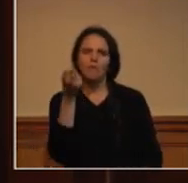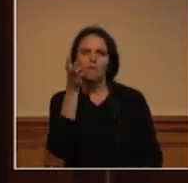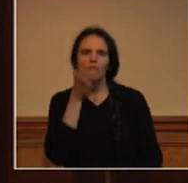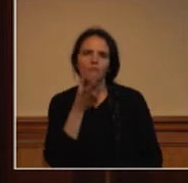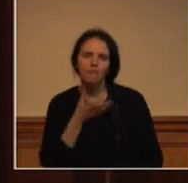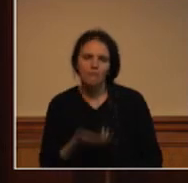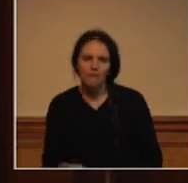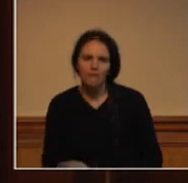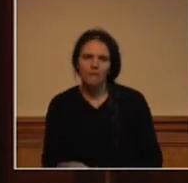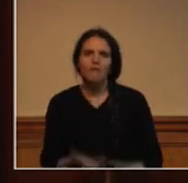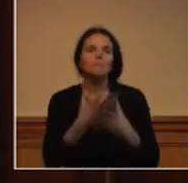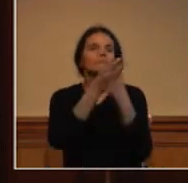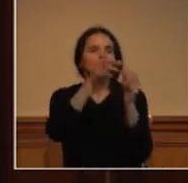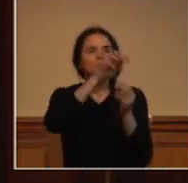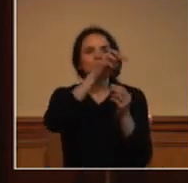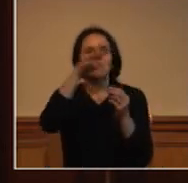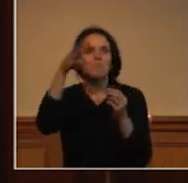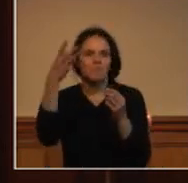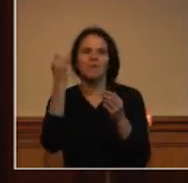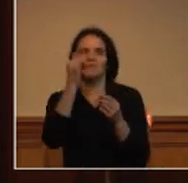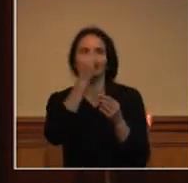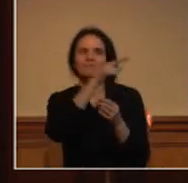Muy bien, hay muchos padres aquí, parece.